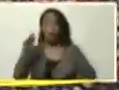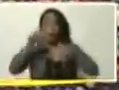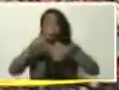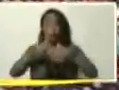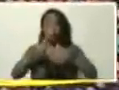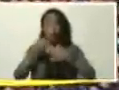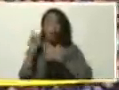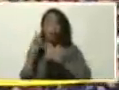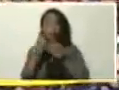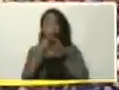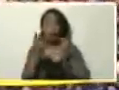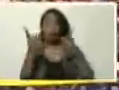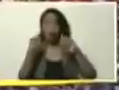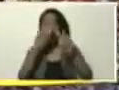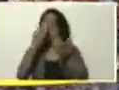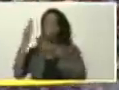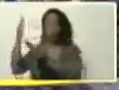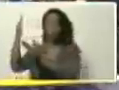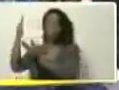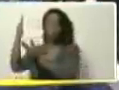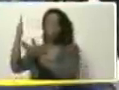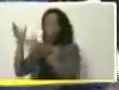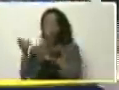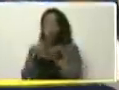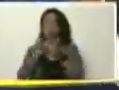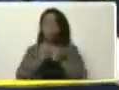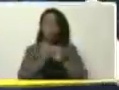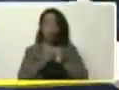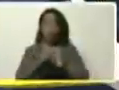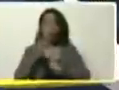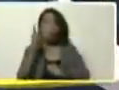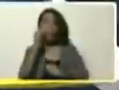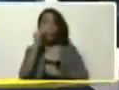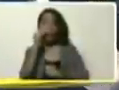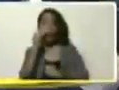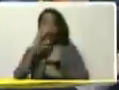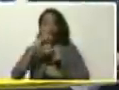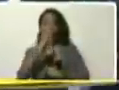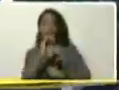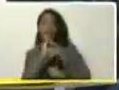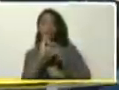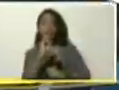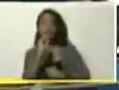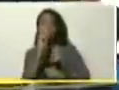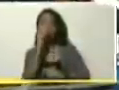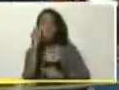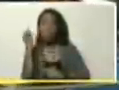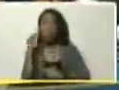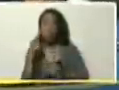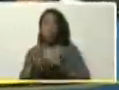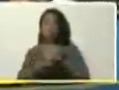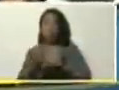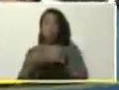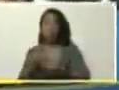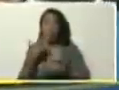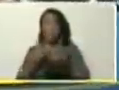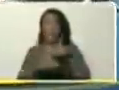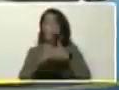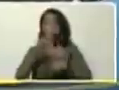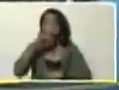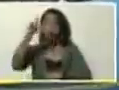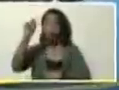este ambiente acá, en el complejo deportivo Papá Carrillo, así reciben al jefe de Estado venezolano. Vamos, Nico,